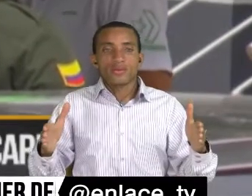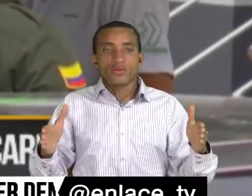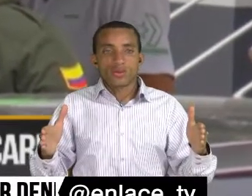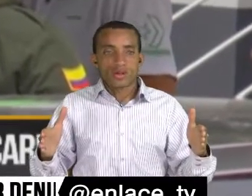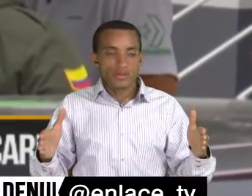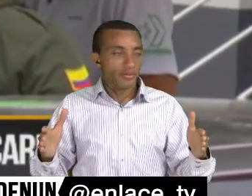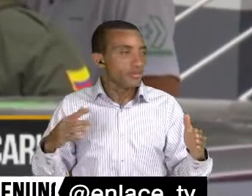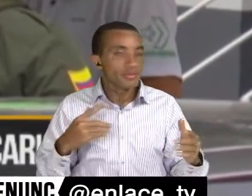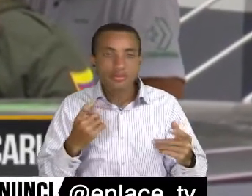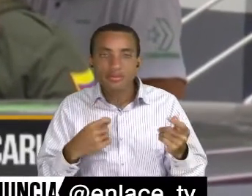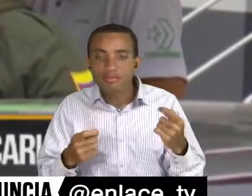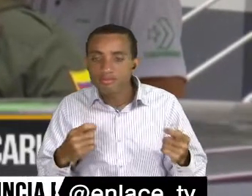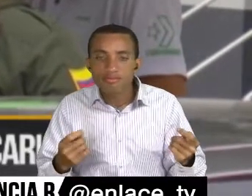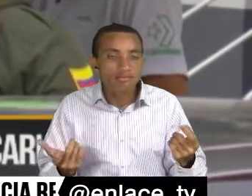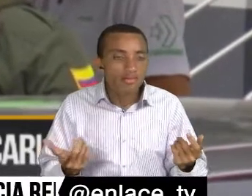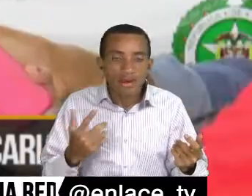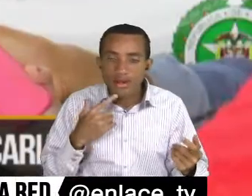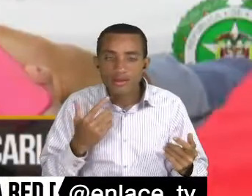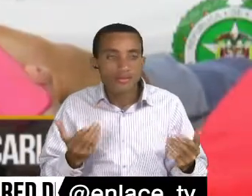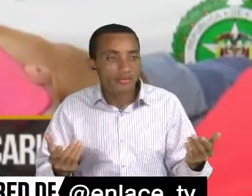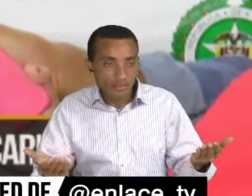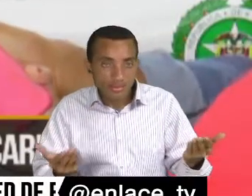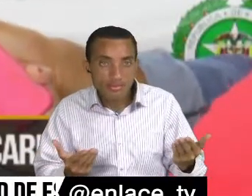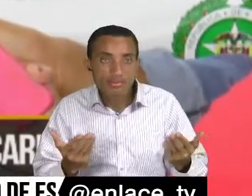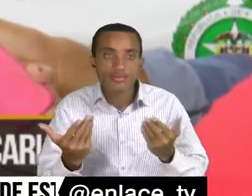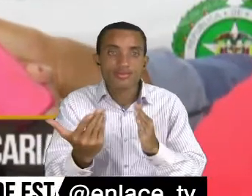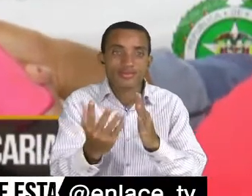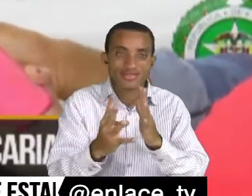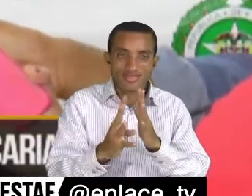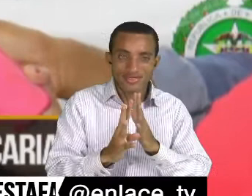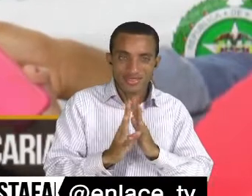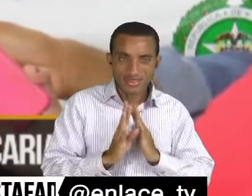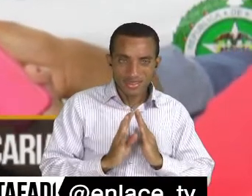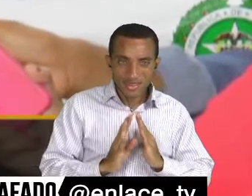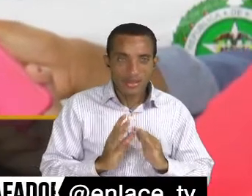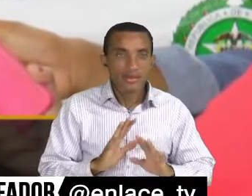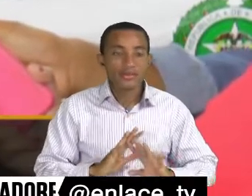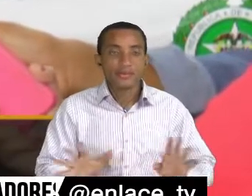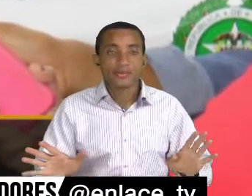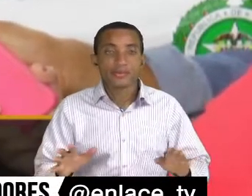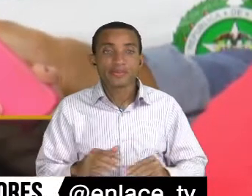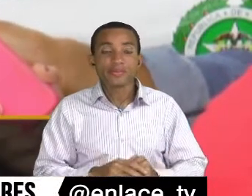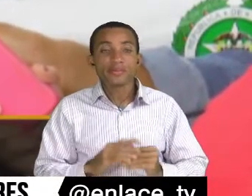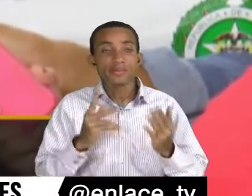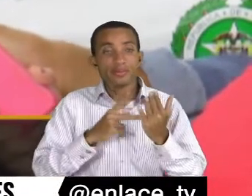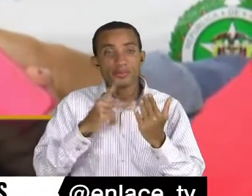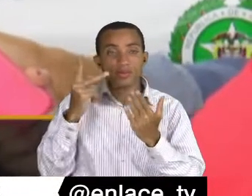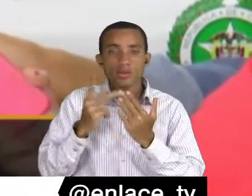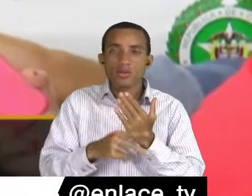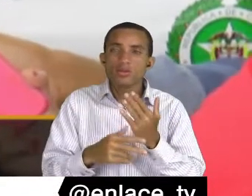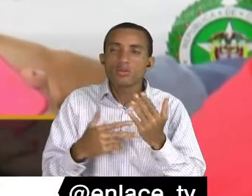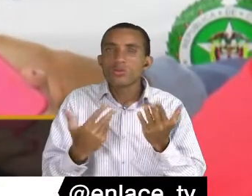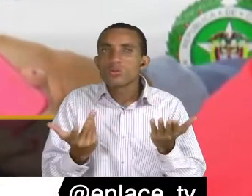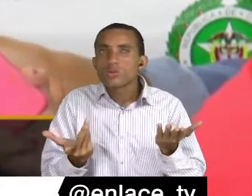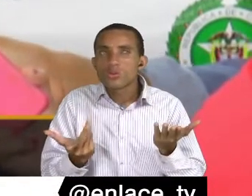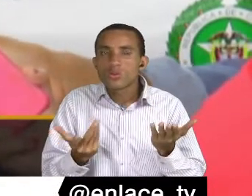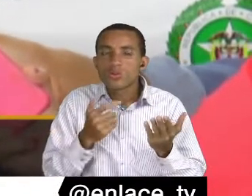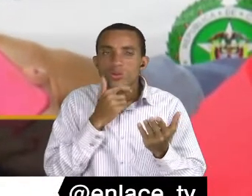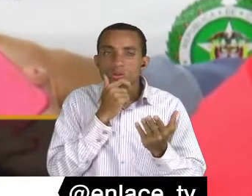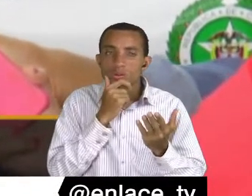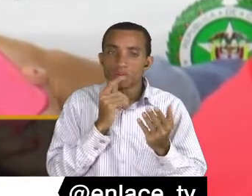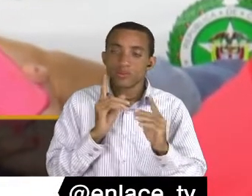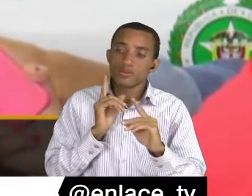estamos recopilando, aún estamos en desarrollo del programa metodológico para ese tipo de casos y un cliente que se